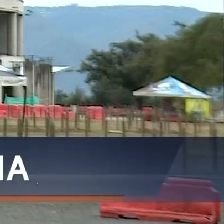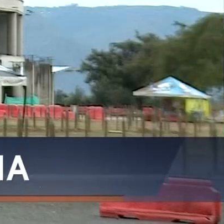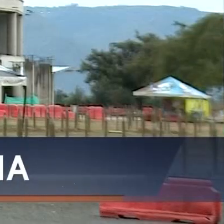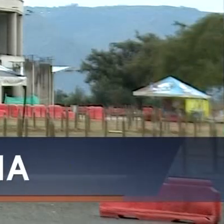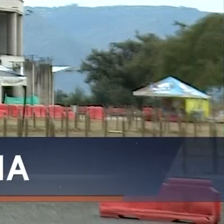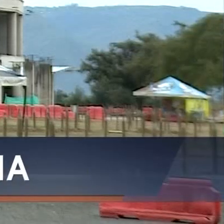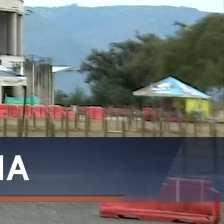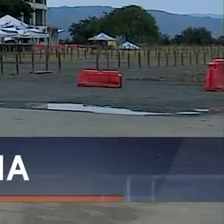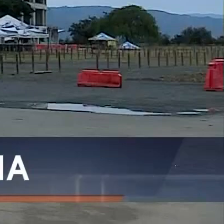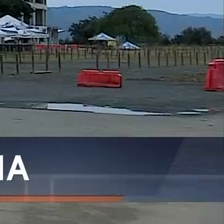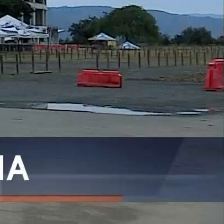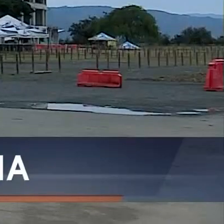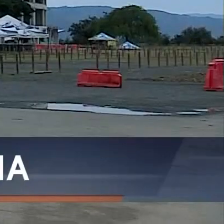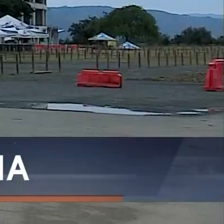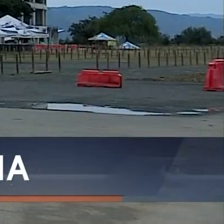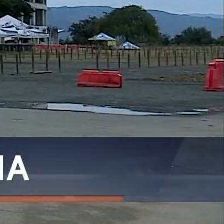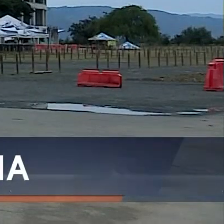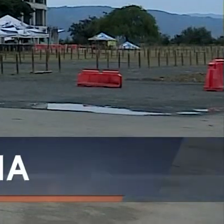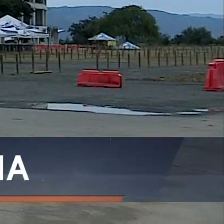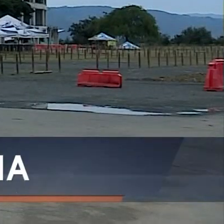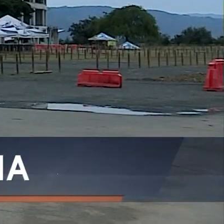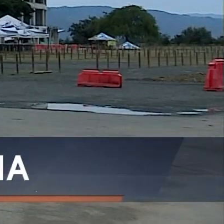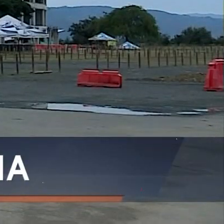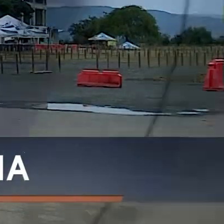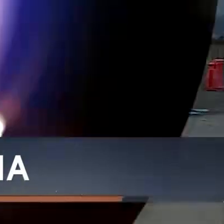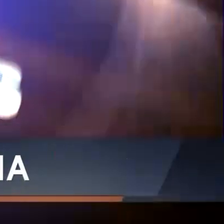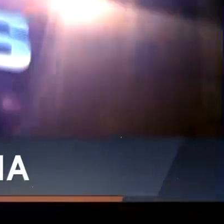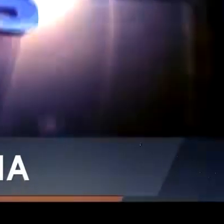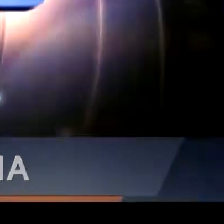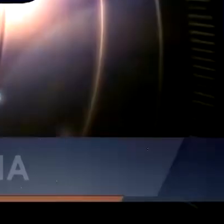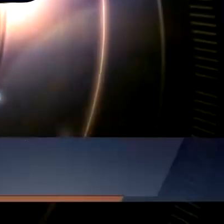el Deportivo Cali y Millonarios a puerta cerrada.